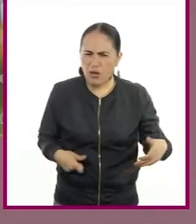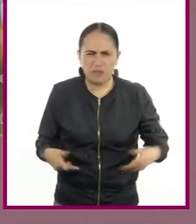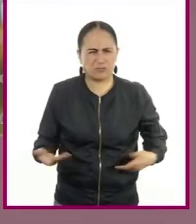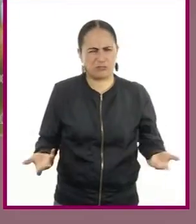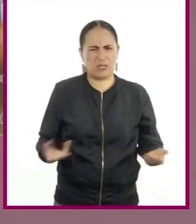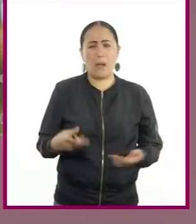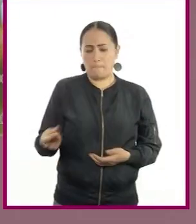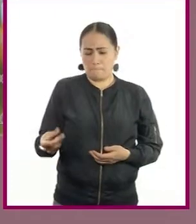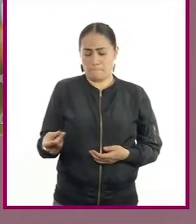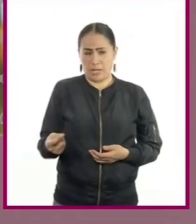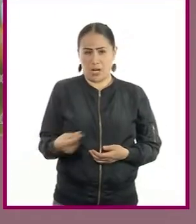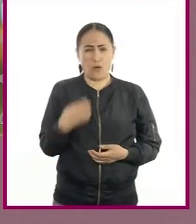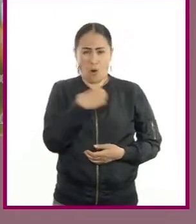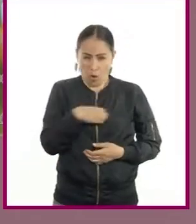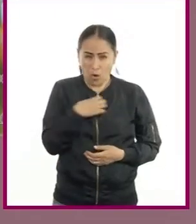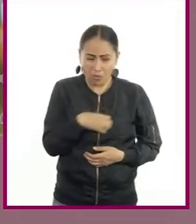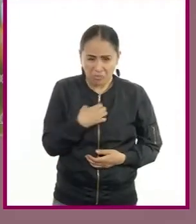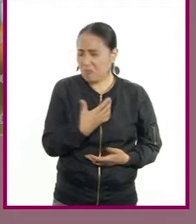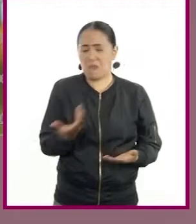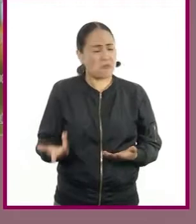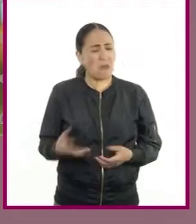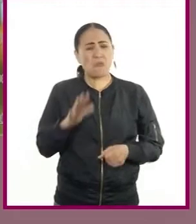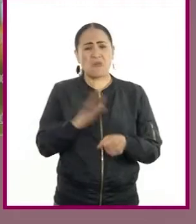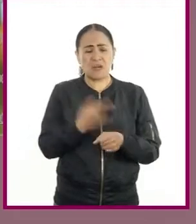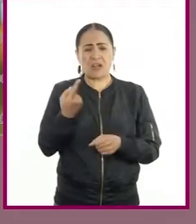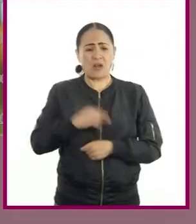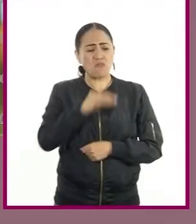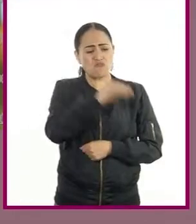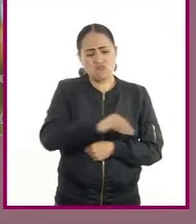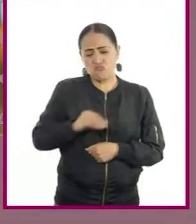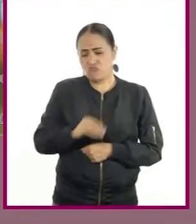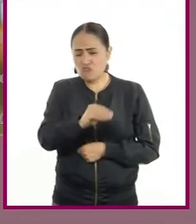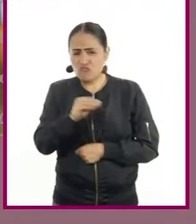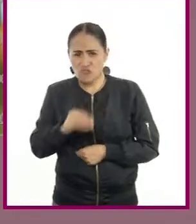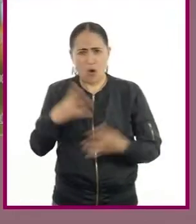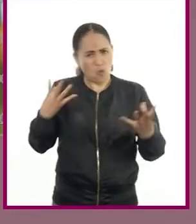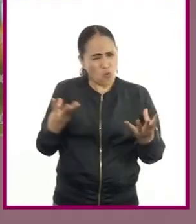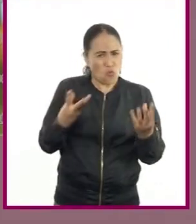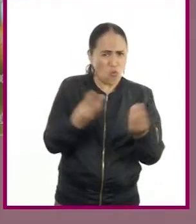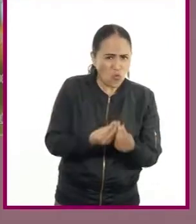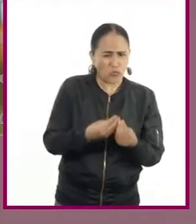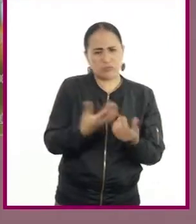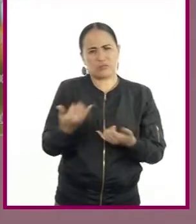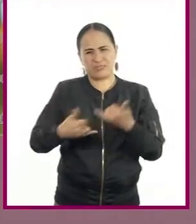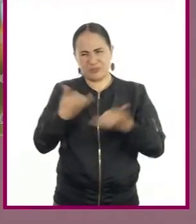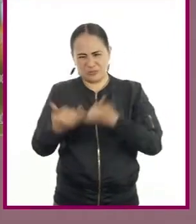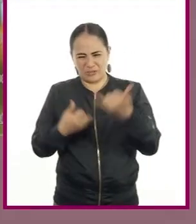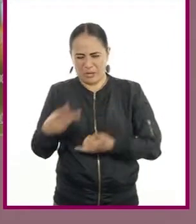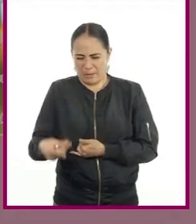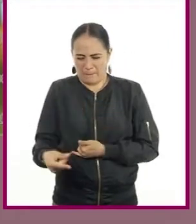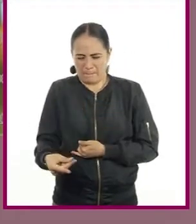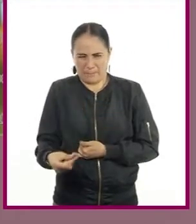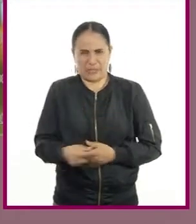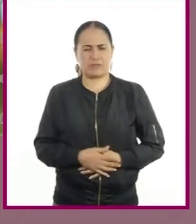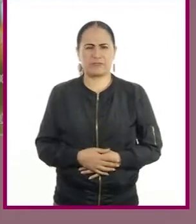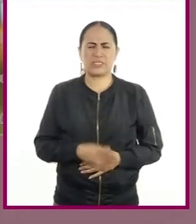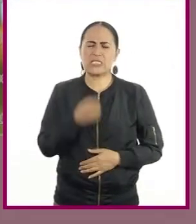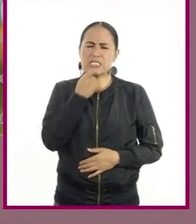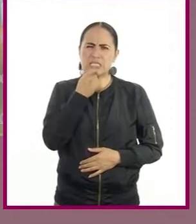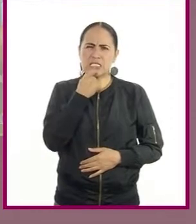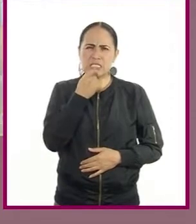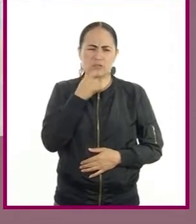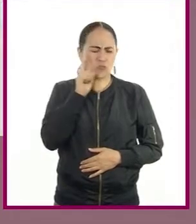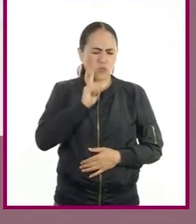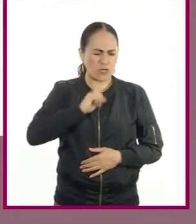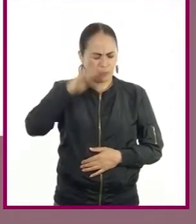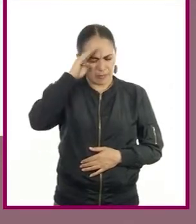contento, pues disfrutaba mucho corriendo y conviviendo con otros perros en ese lugar. La niña pensó que lo mejor era regresar a casa y